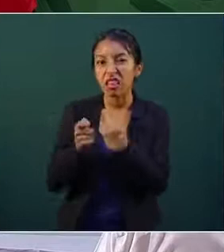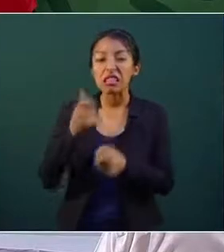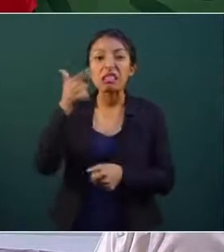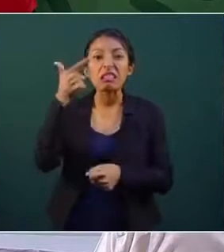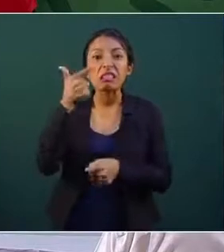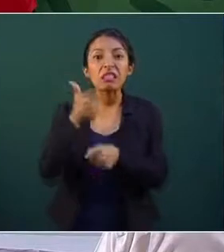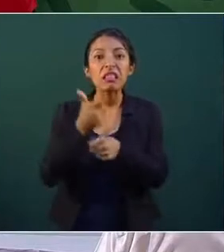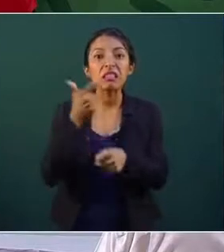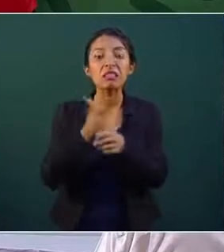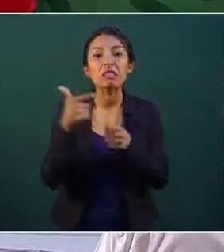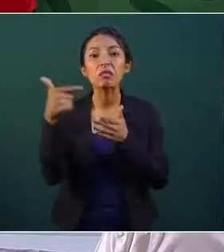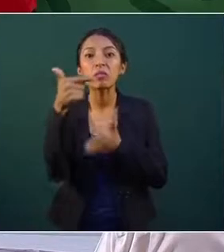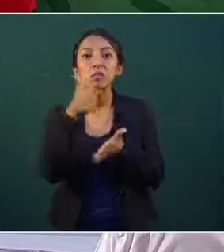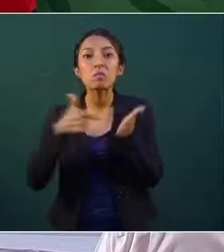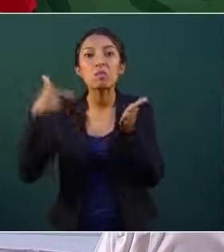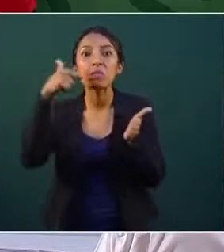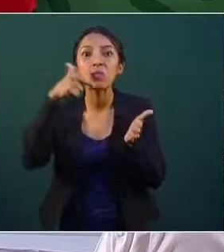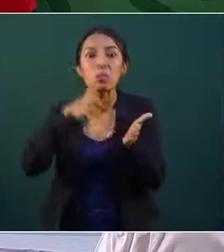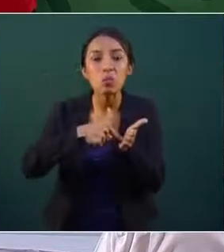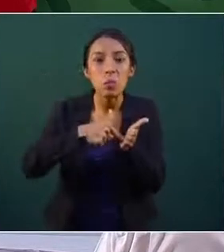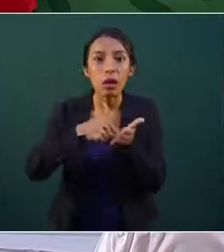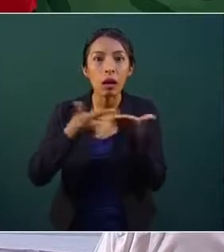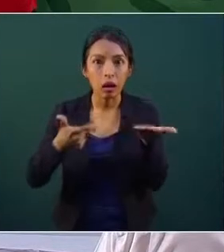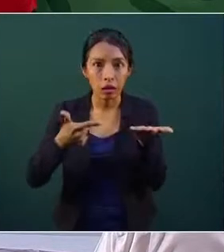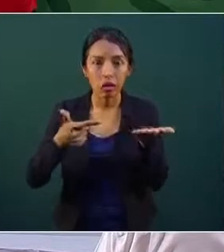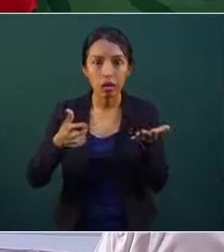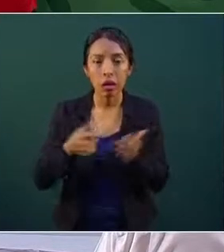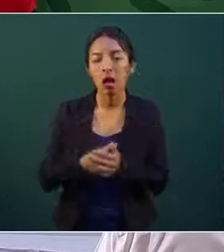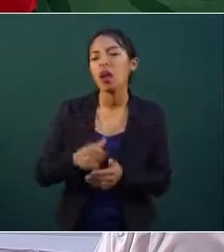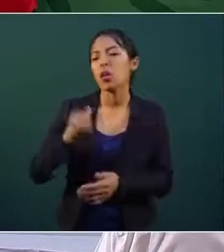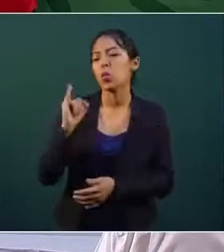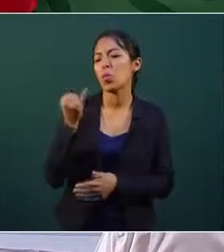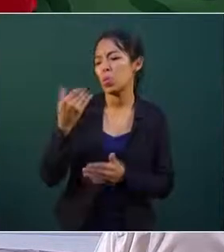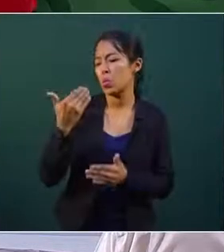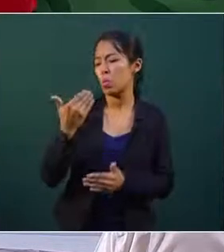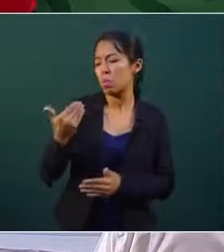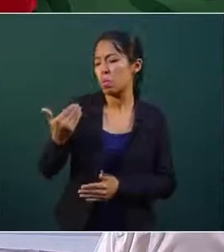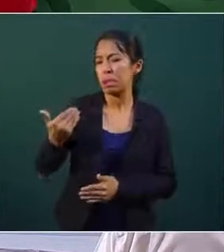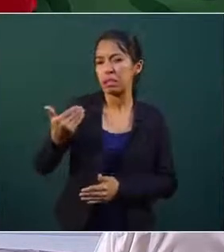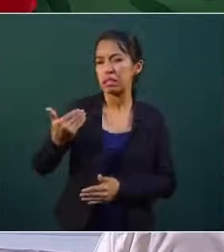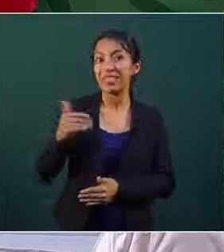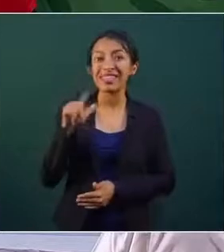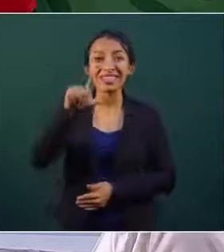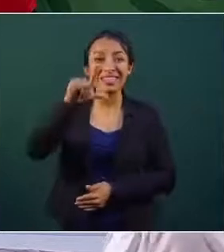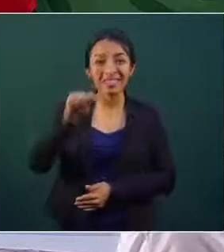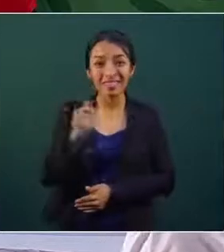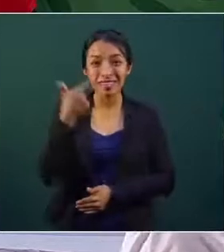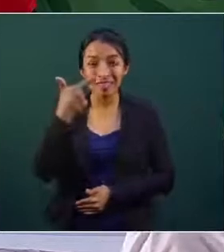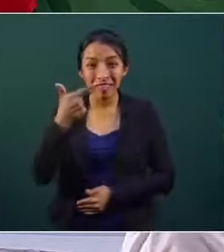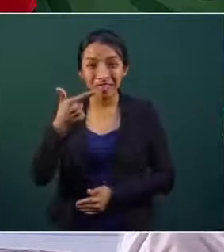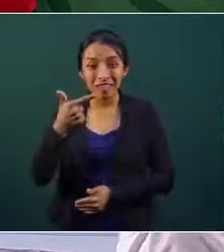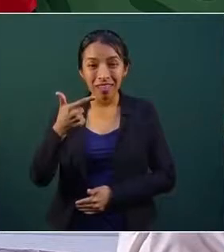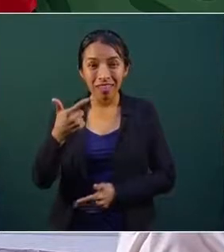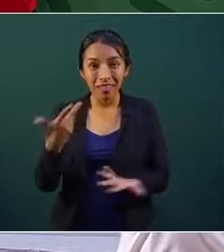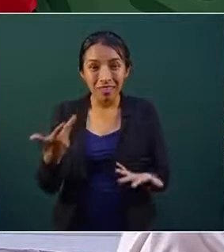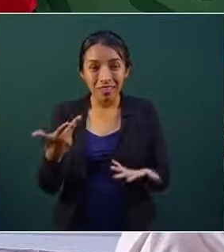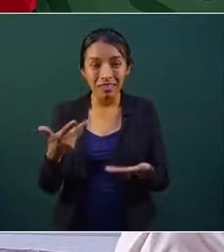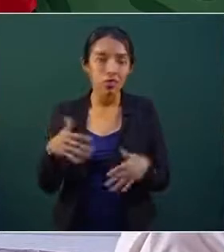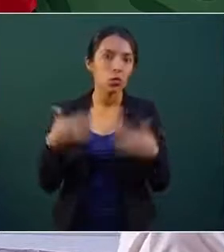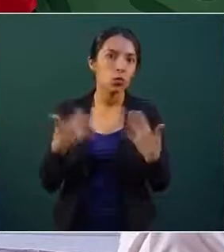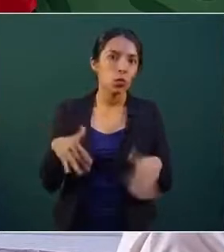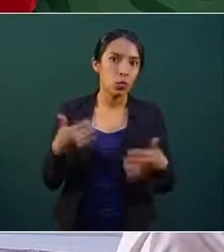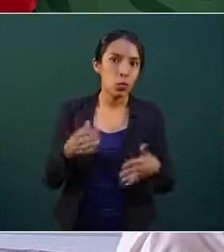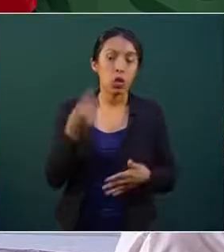En junio del mes pasado, 77 casos. También en el